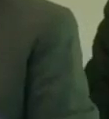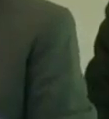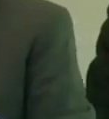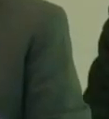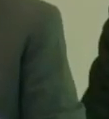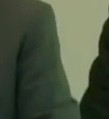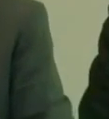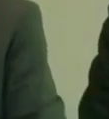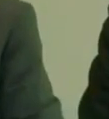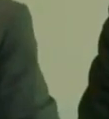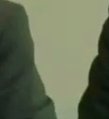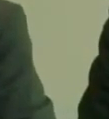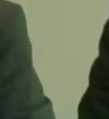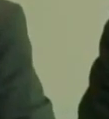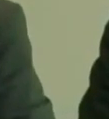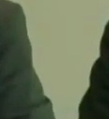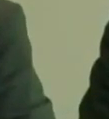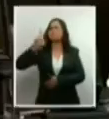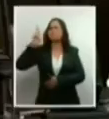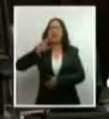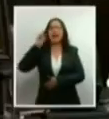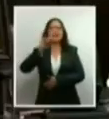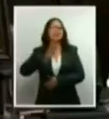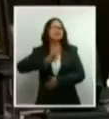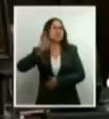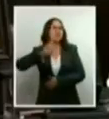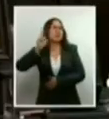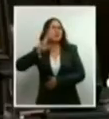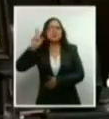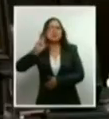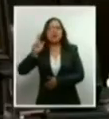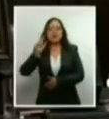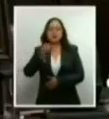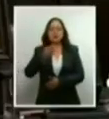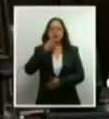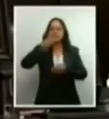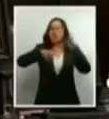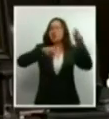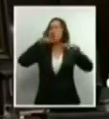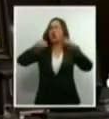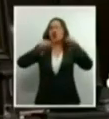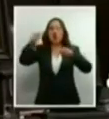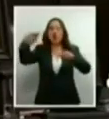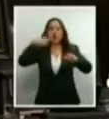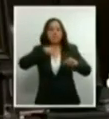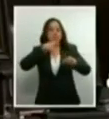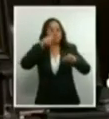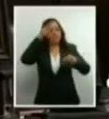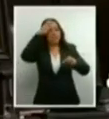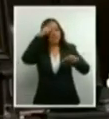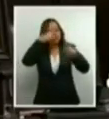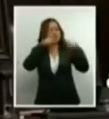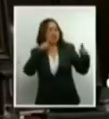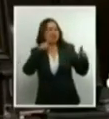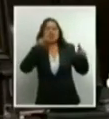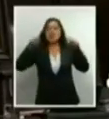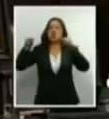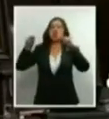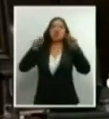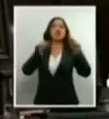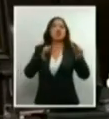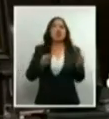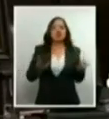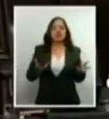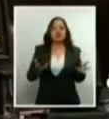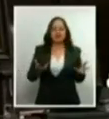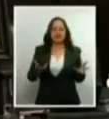la inmunización hace 2 meses en esa misma ciudad. Ah, ok, gracias por aclarar. Y que en realidad se